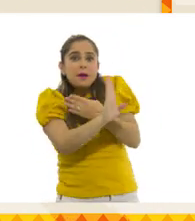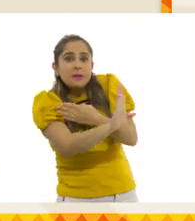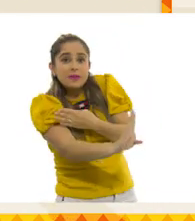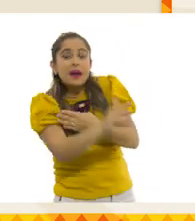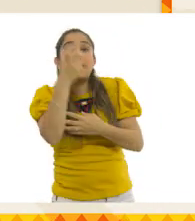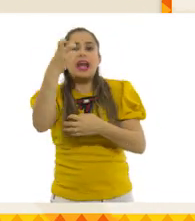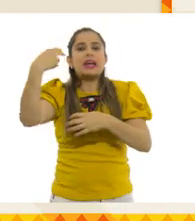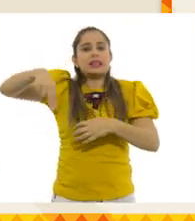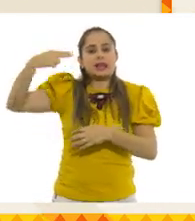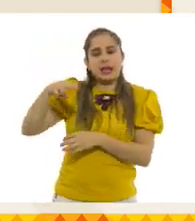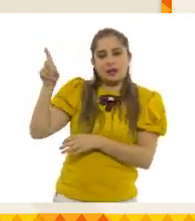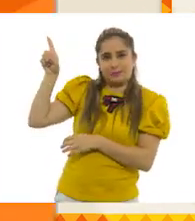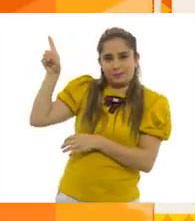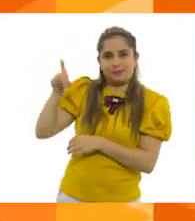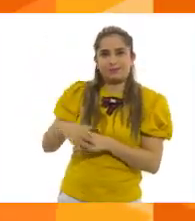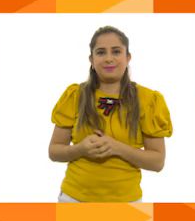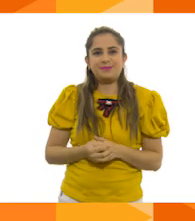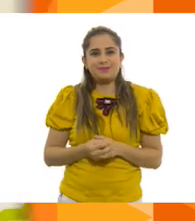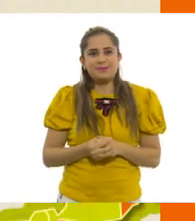indios.